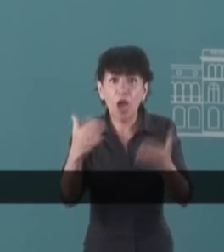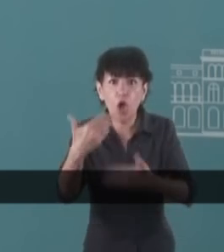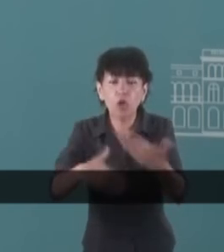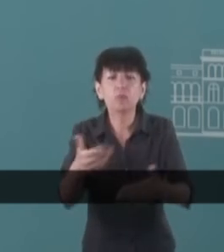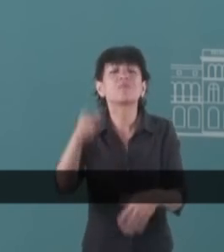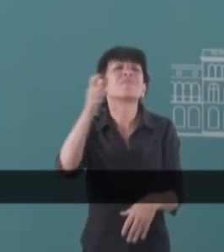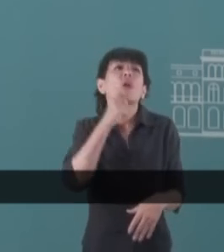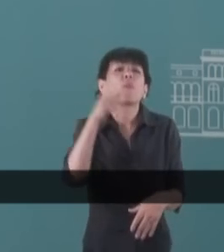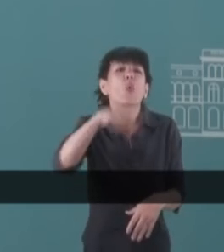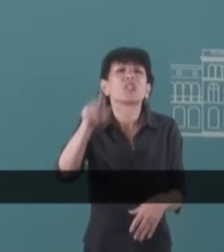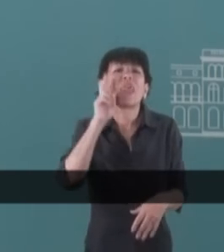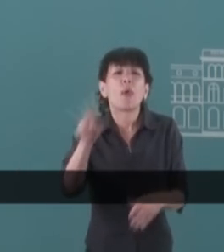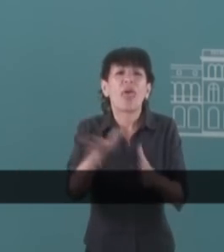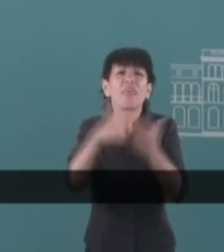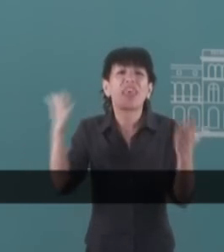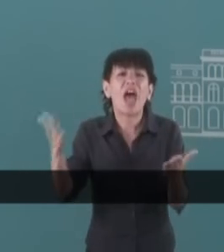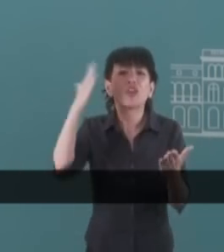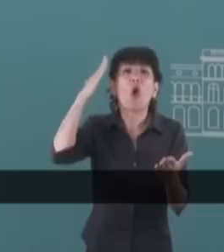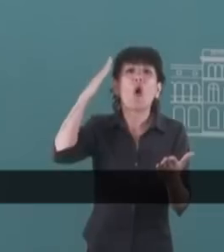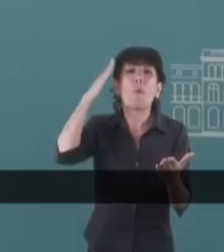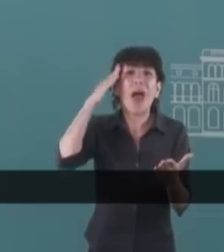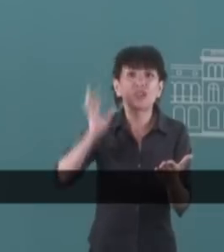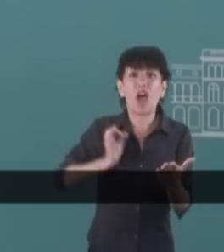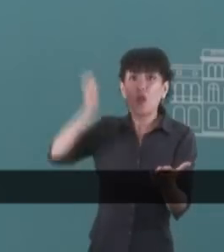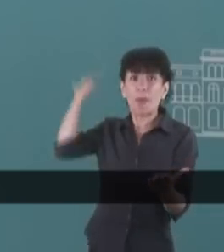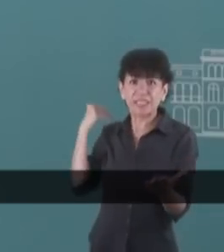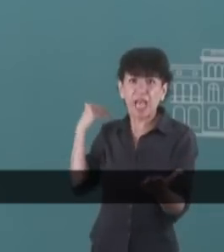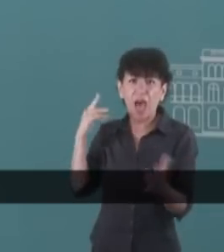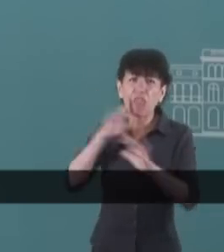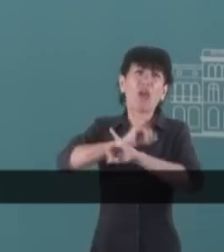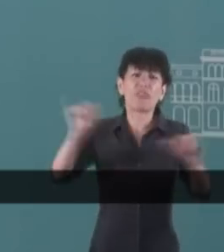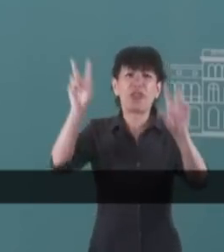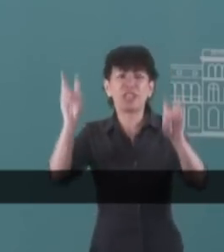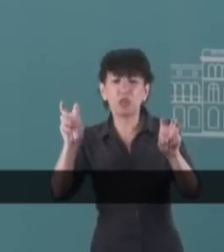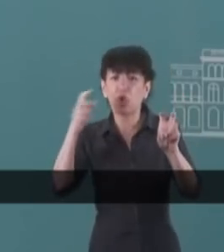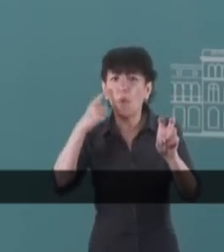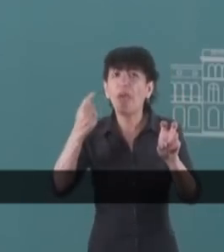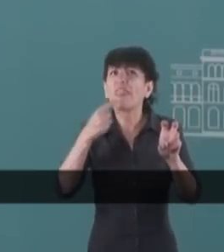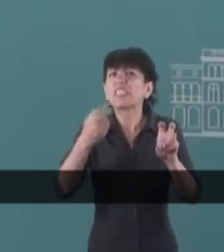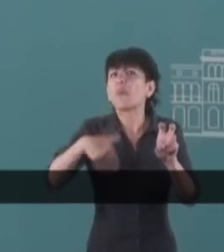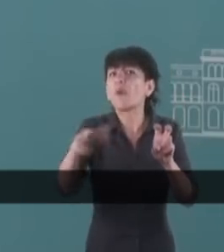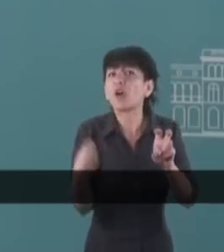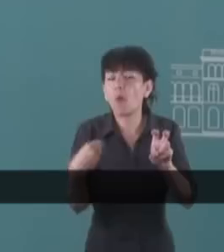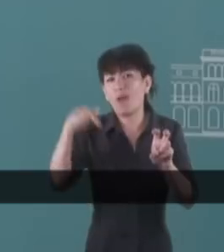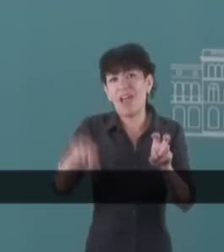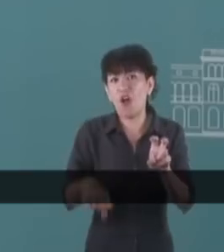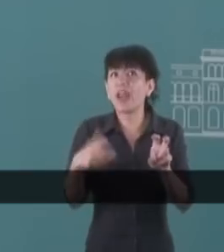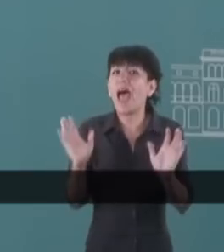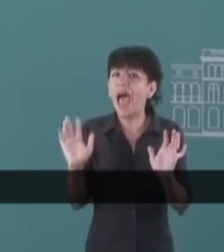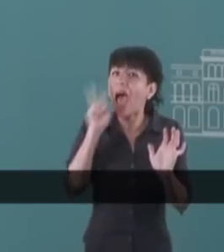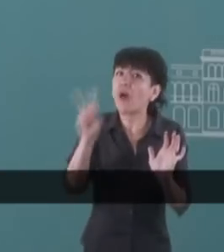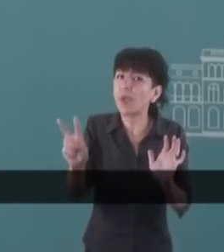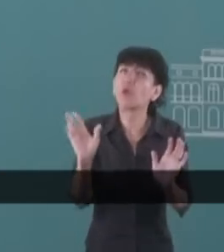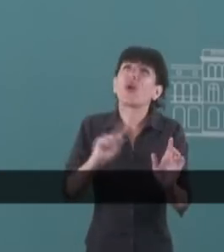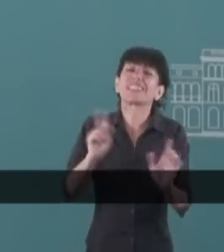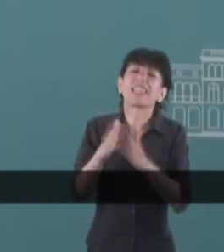de marzo diciendo cómo íbamos a terminar en diciembre y ven cómo terminamos, yo no voy a decir que los diarios se equivocaron, voy a decir que